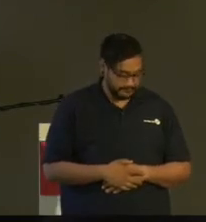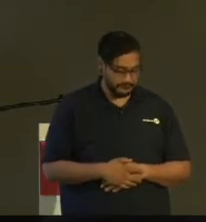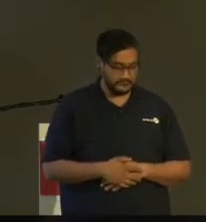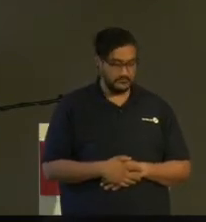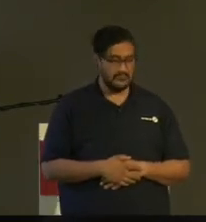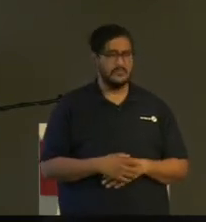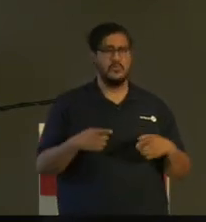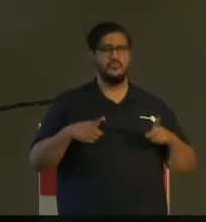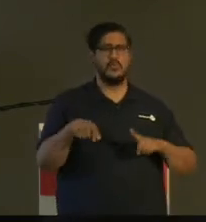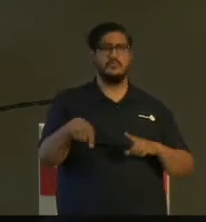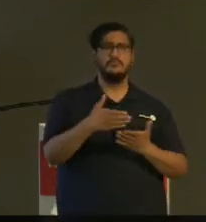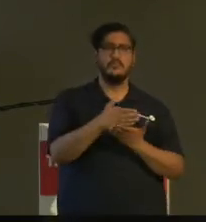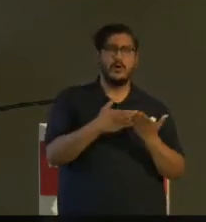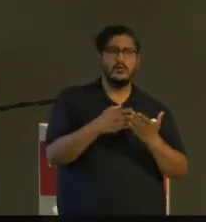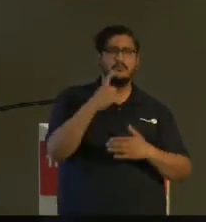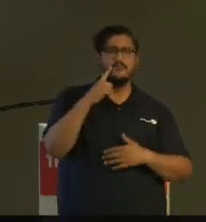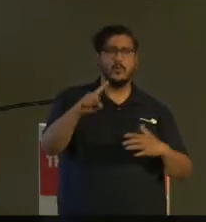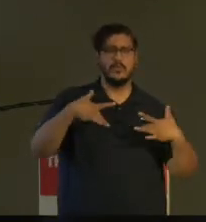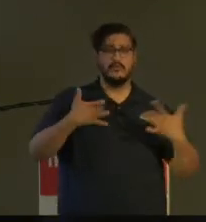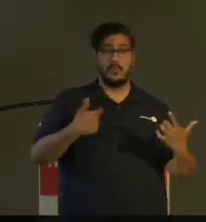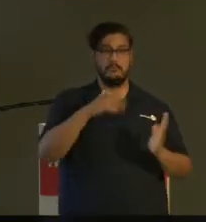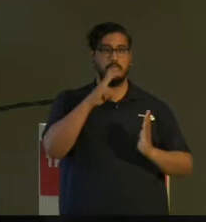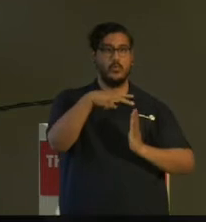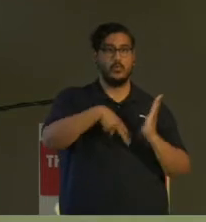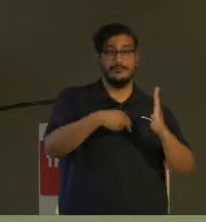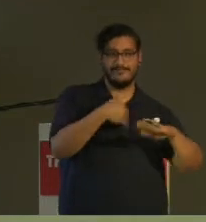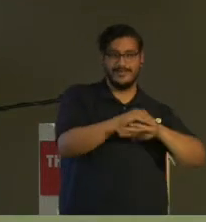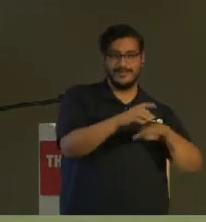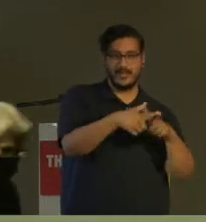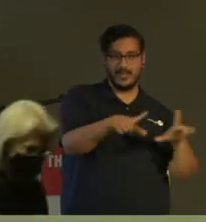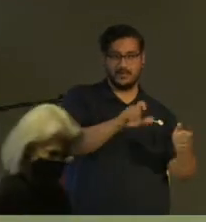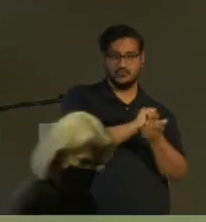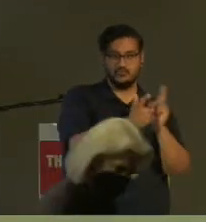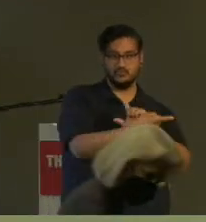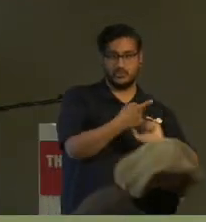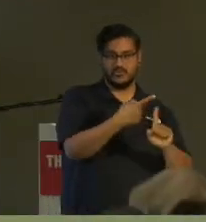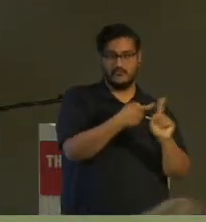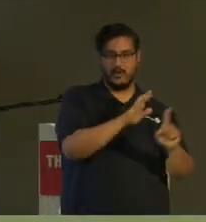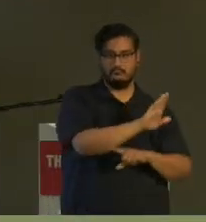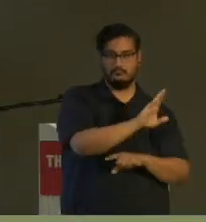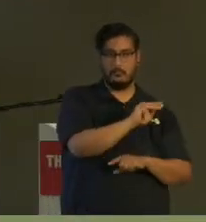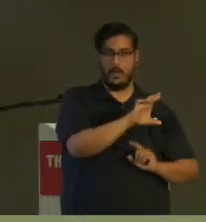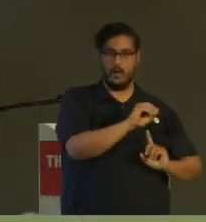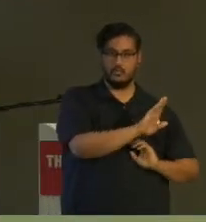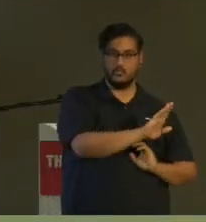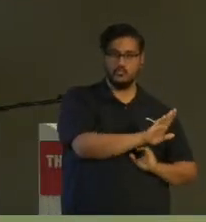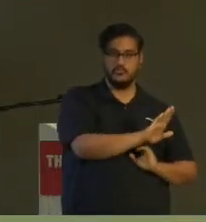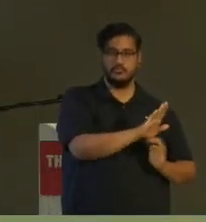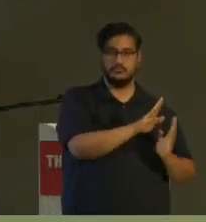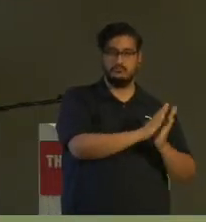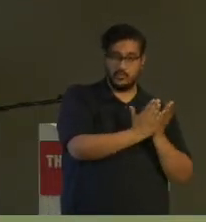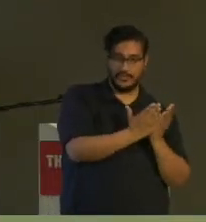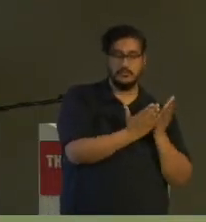this segment of the event, I'll be reading my English language translation of Mario's text,